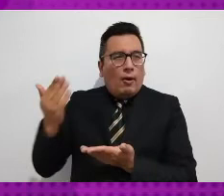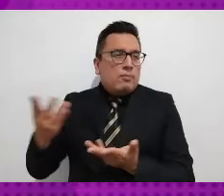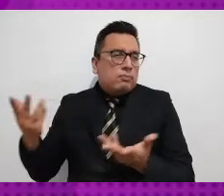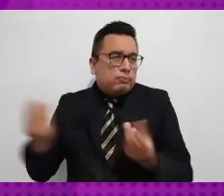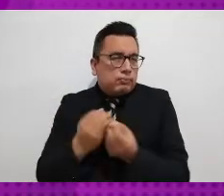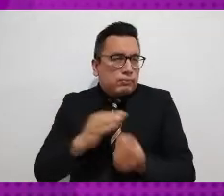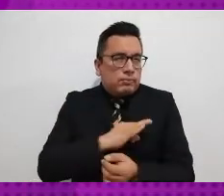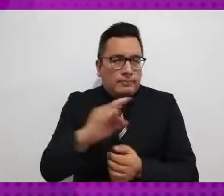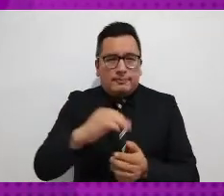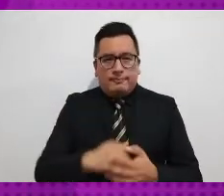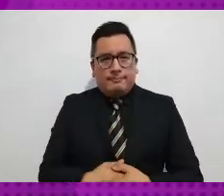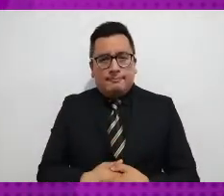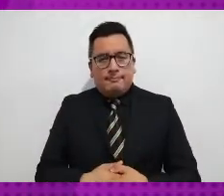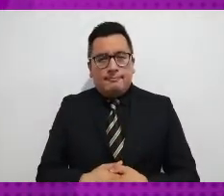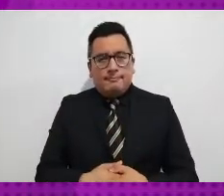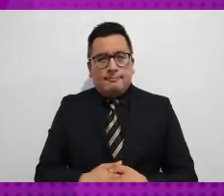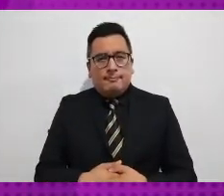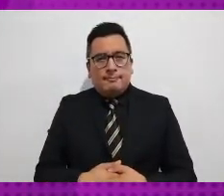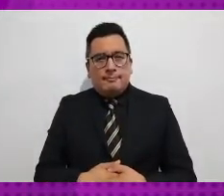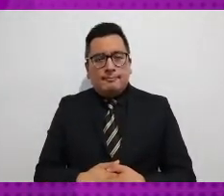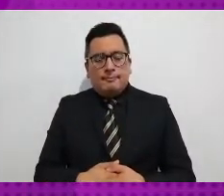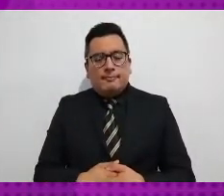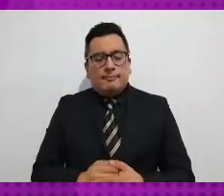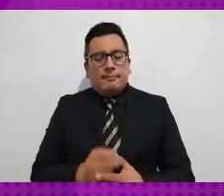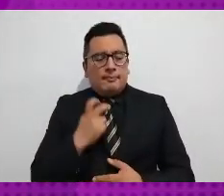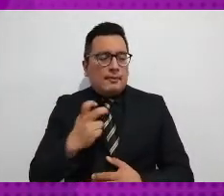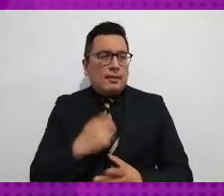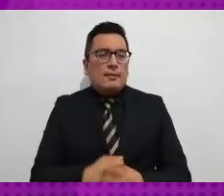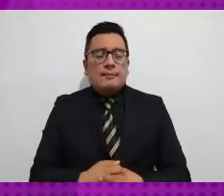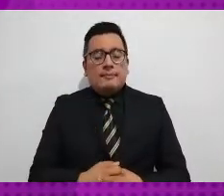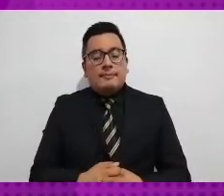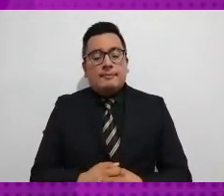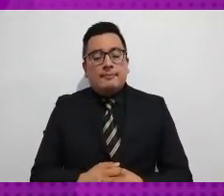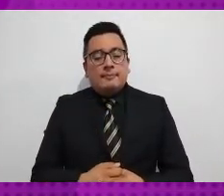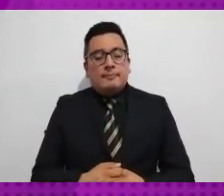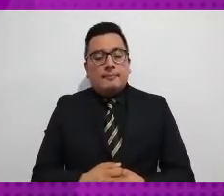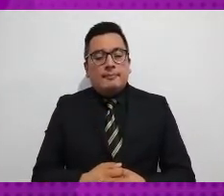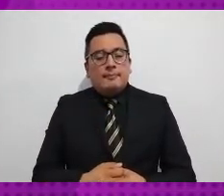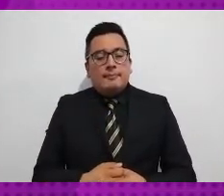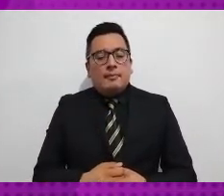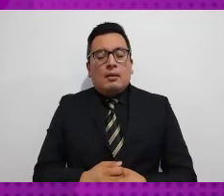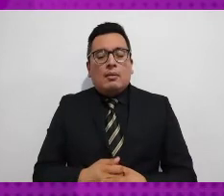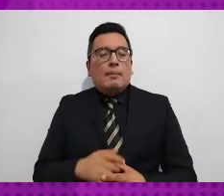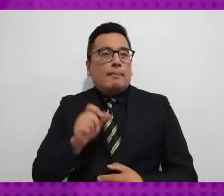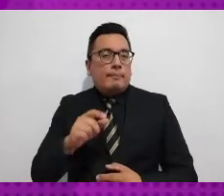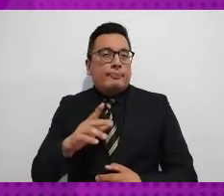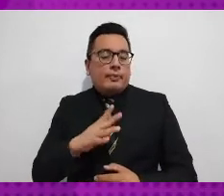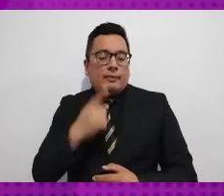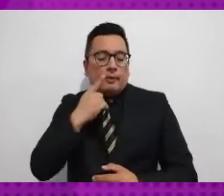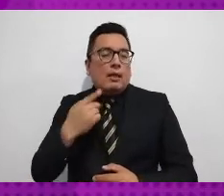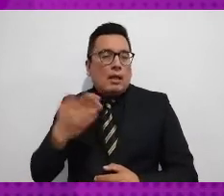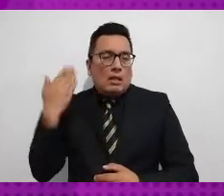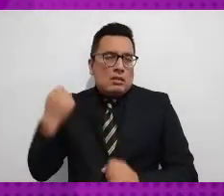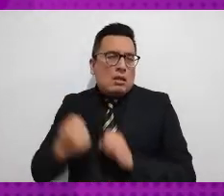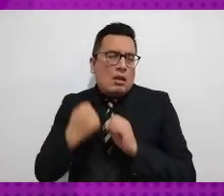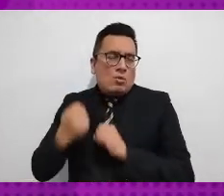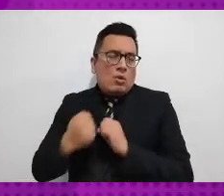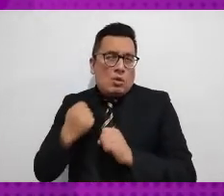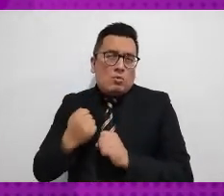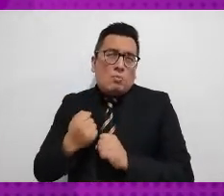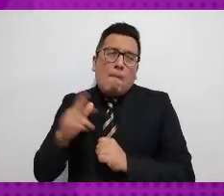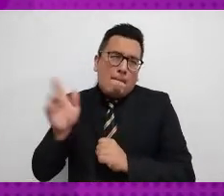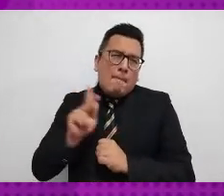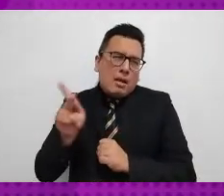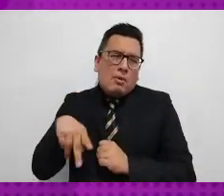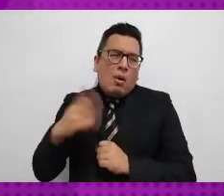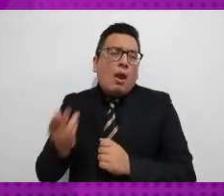a ese tipo de puestos públicos, ¿sí? Para cubrir esa cuota del 20%. ¿Qué se agrega a diferencia de otros años? Que este año esa misma cuota